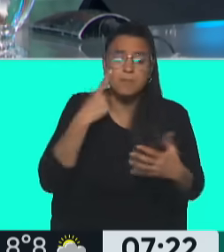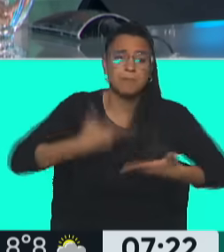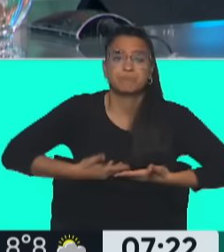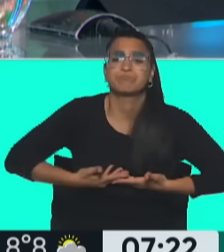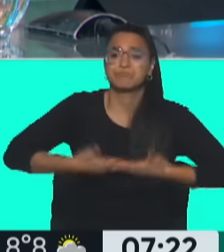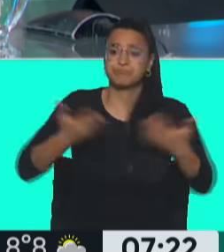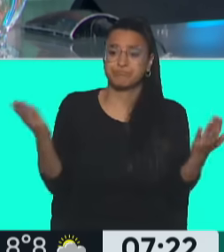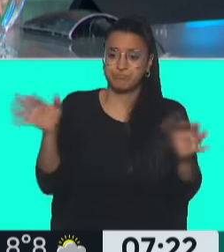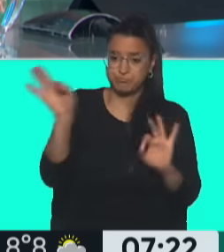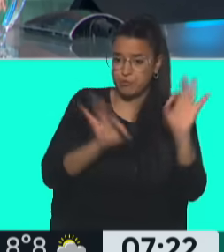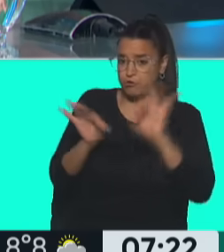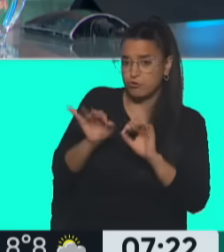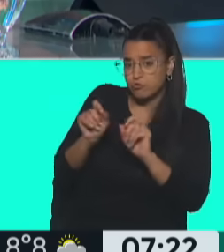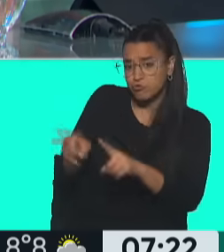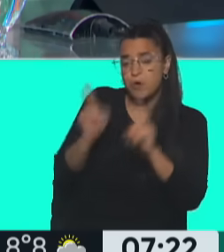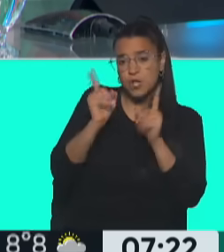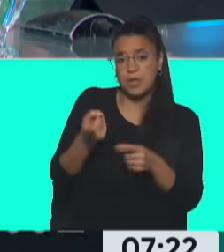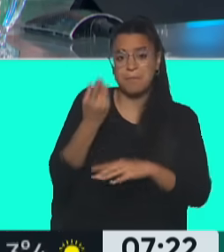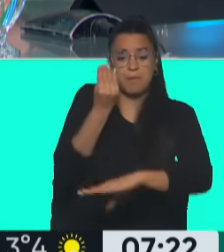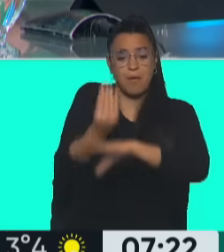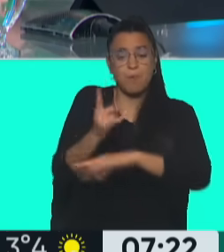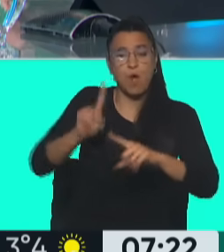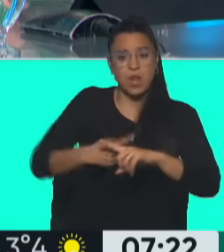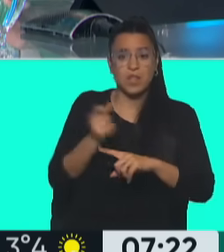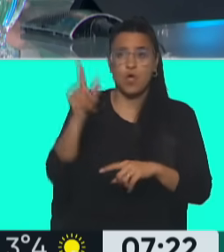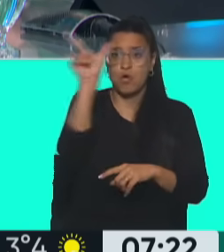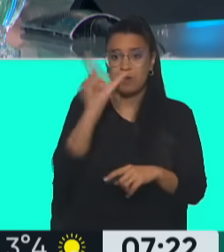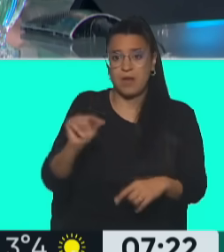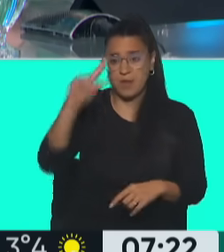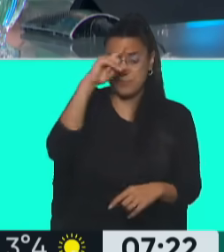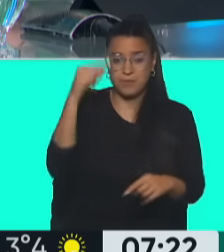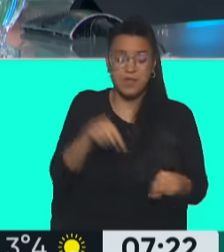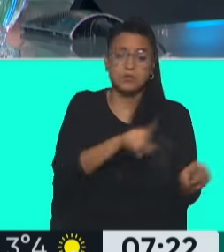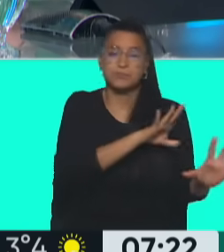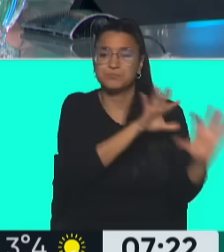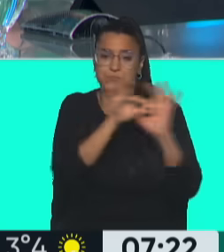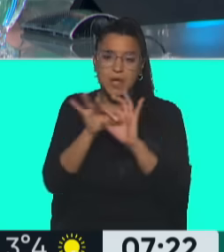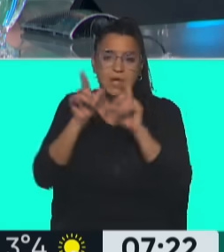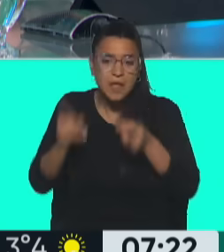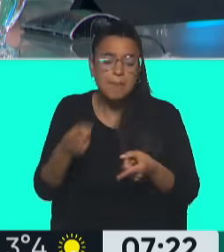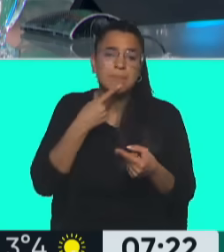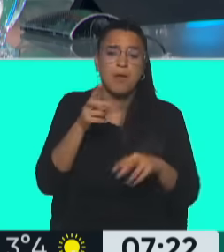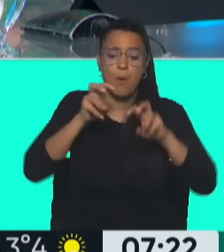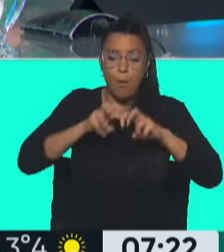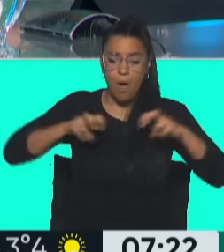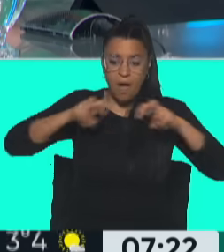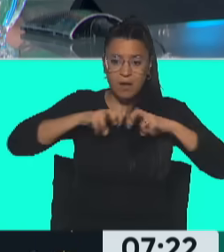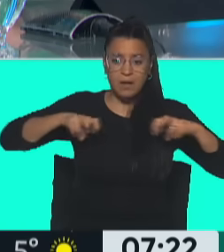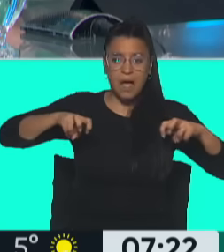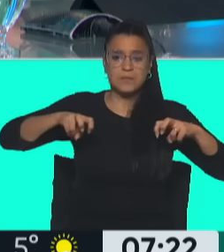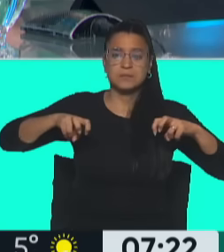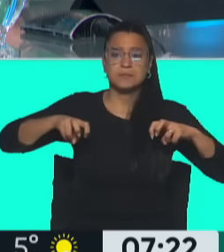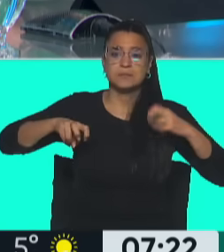visibilizar su proyecto, pero también su figura política a nivel nacional. Esto, por un lado, vinculado además con las bancas que logra, como decía Fer